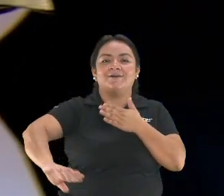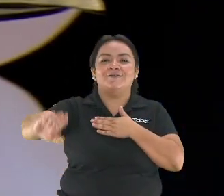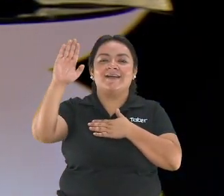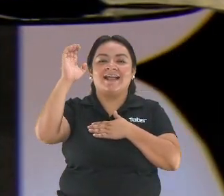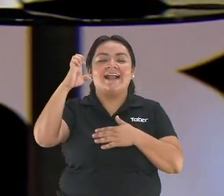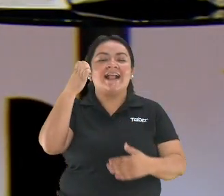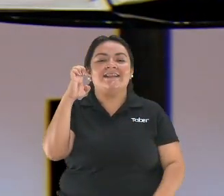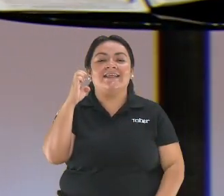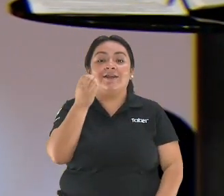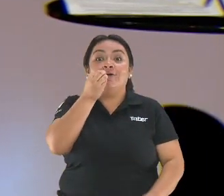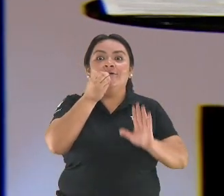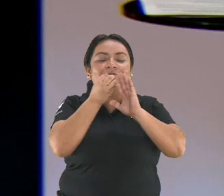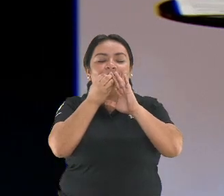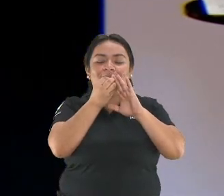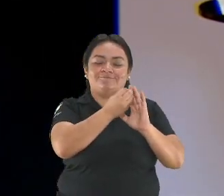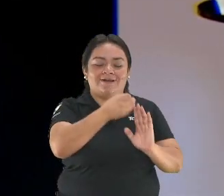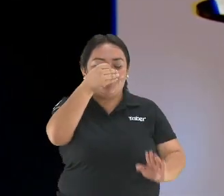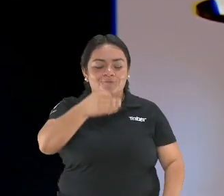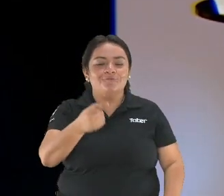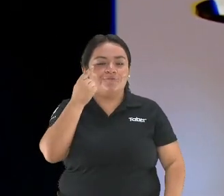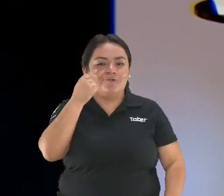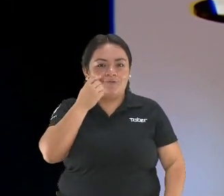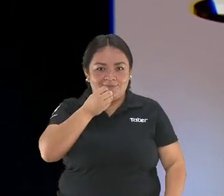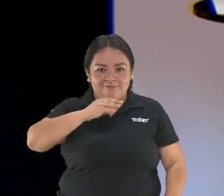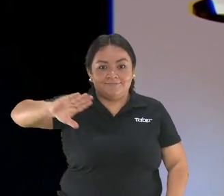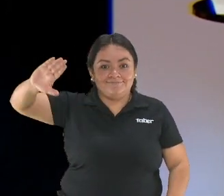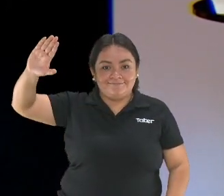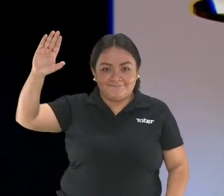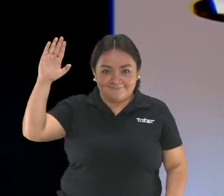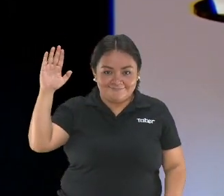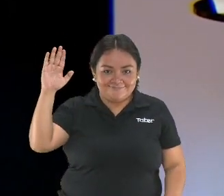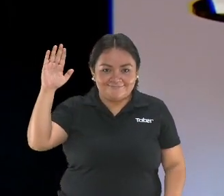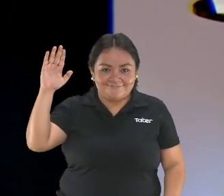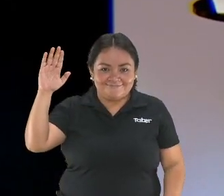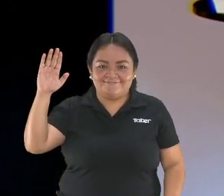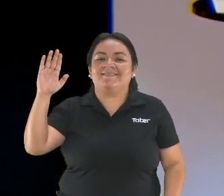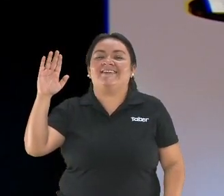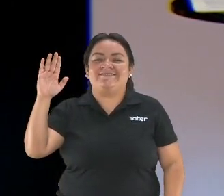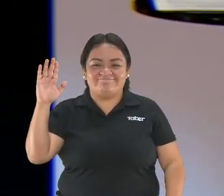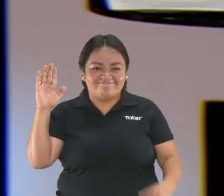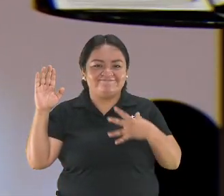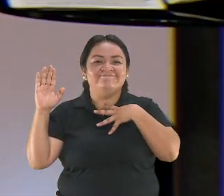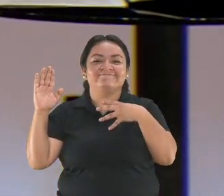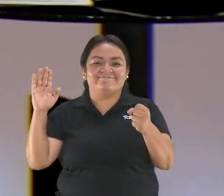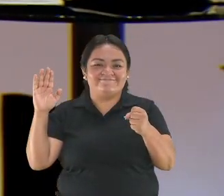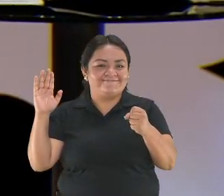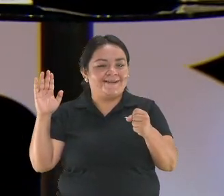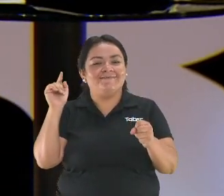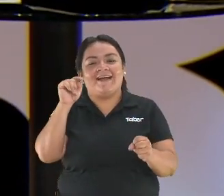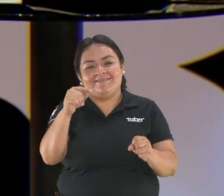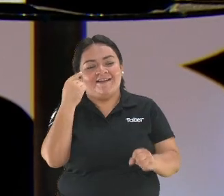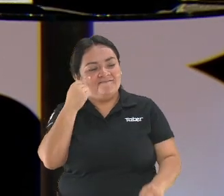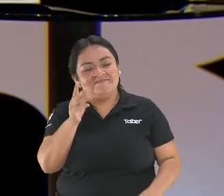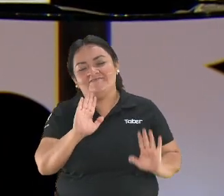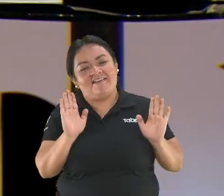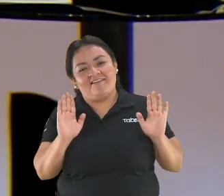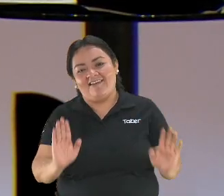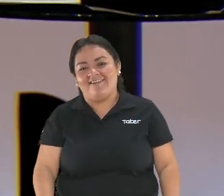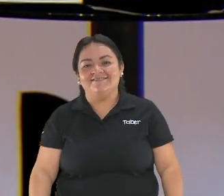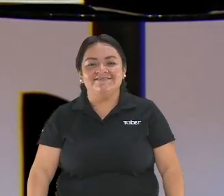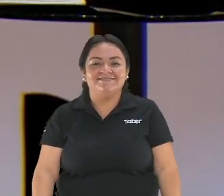principio del año levanten la mano los que comenzaron dieta me encanta no la seguimos